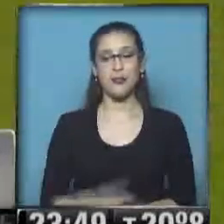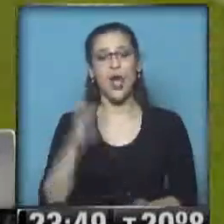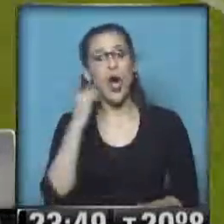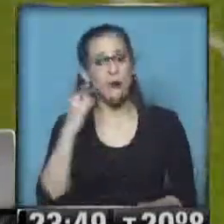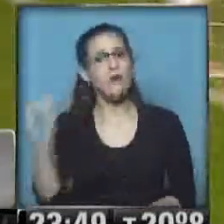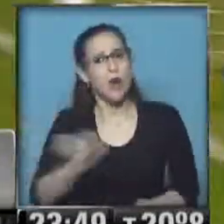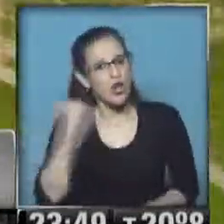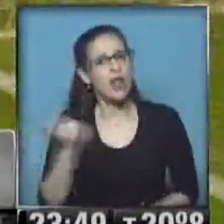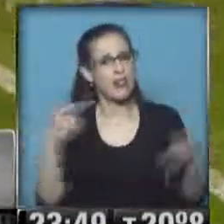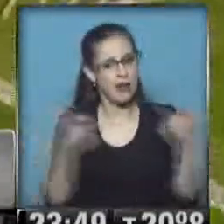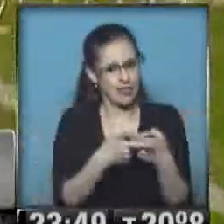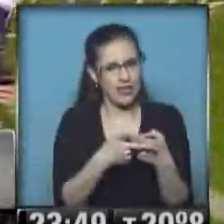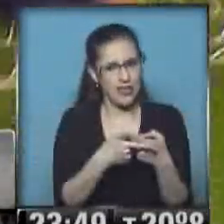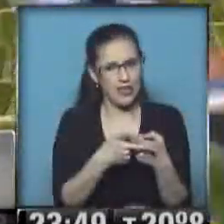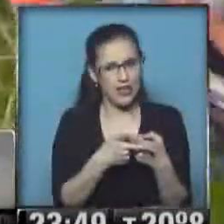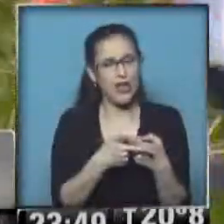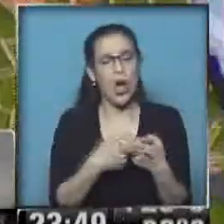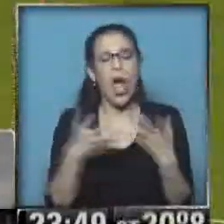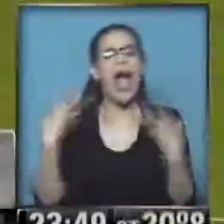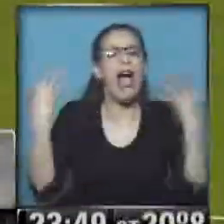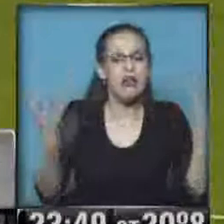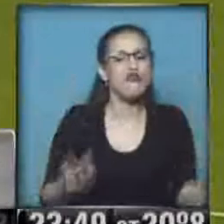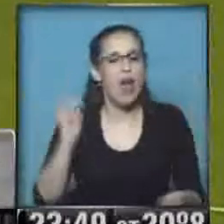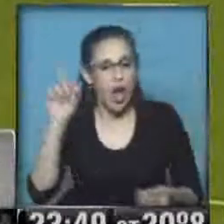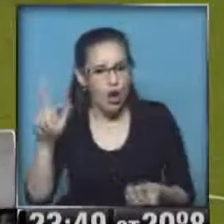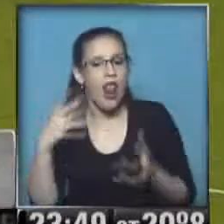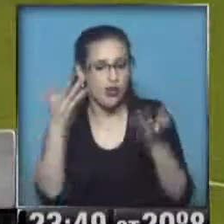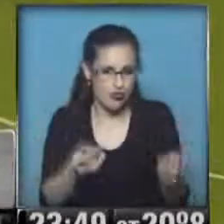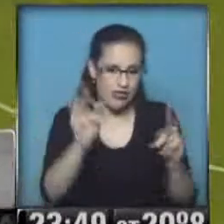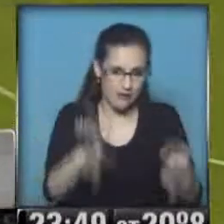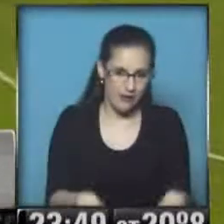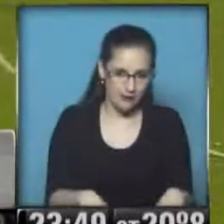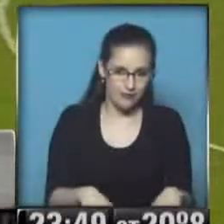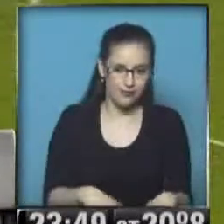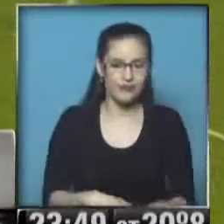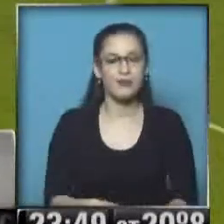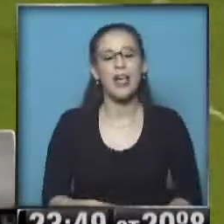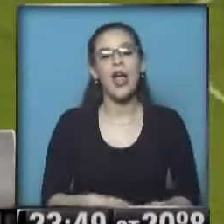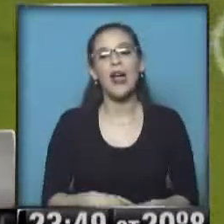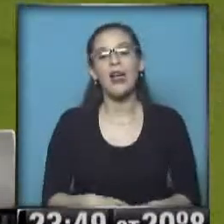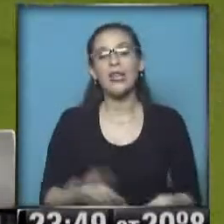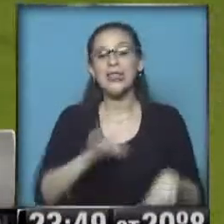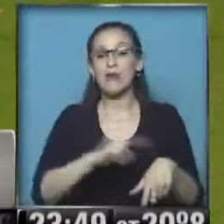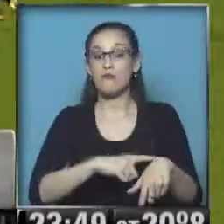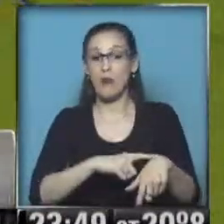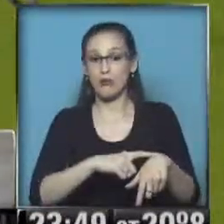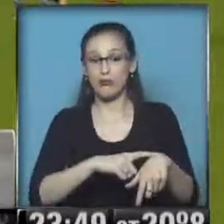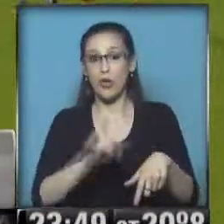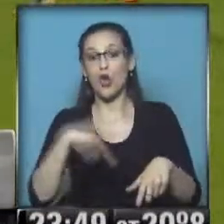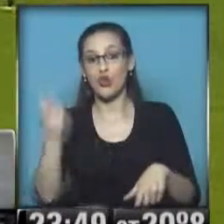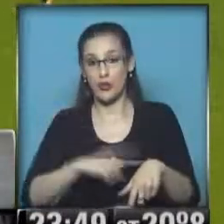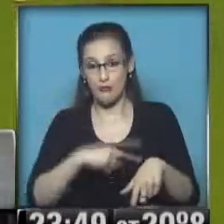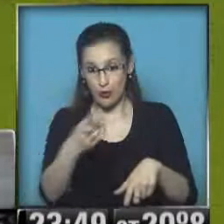porque iba a asistir en el próximo gol y porque también iba a marcar el último. Nos vamos al complemento, donde iba a aparecer